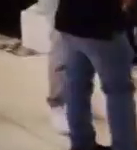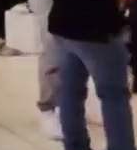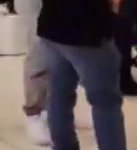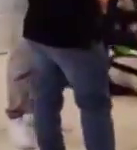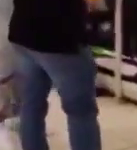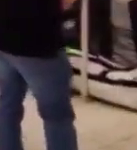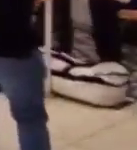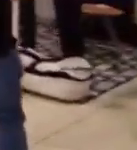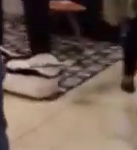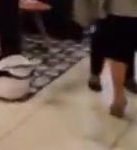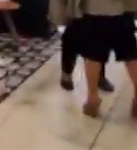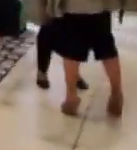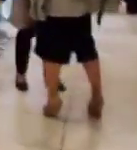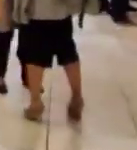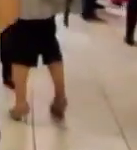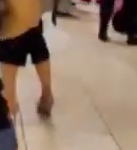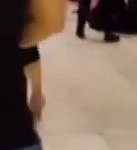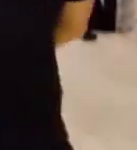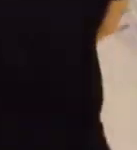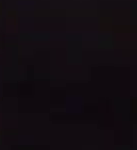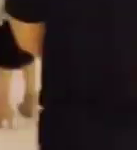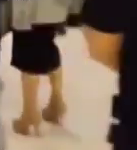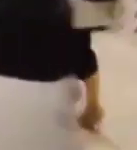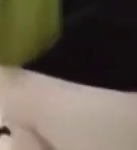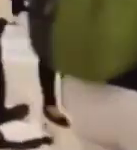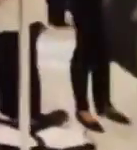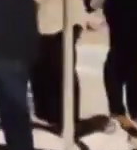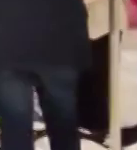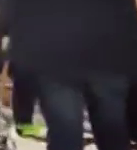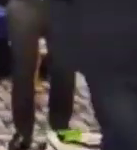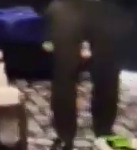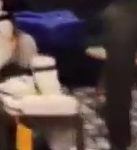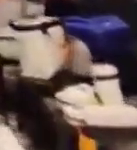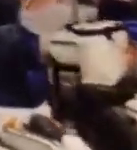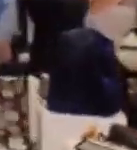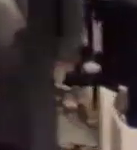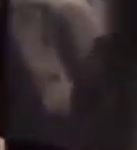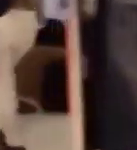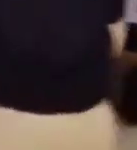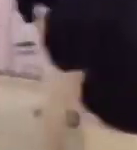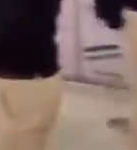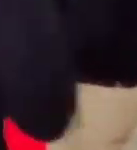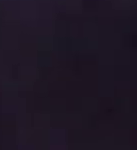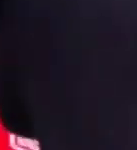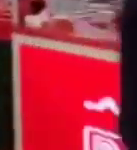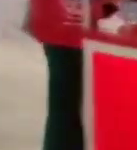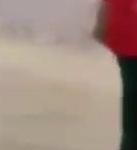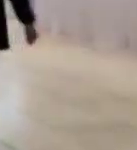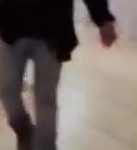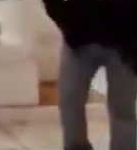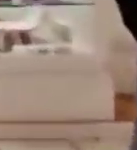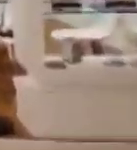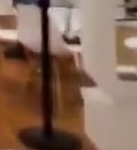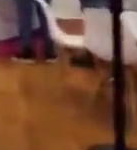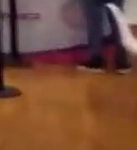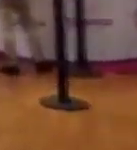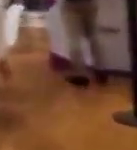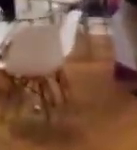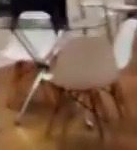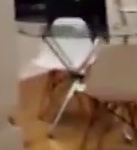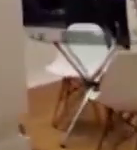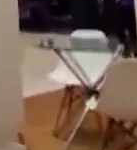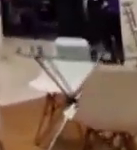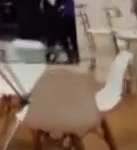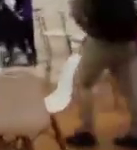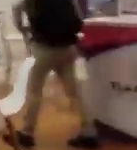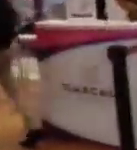educación financiera, de manera presencial y remota. Cabe mencionar que en esta edición del foro se instalaron